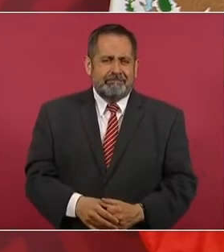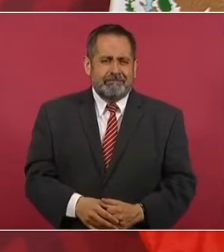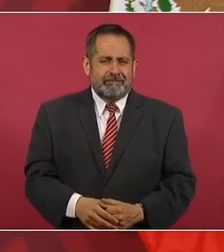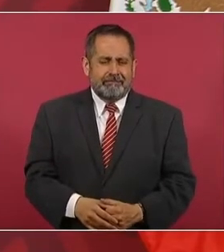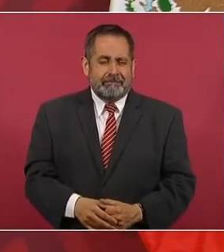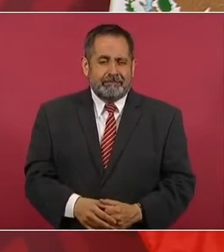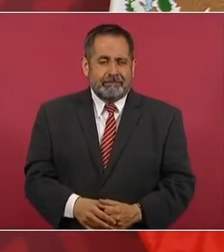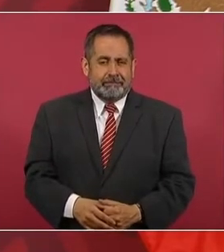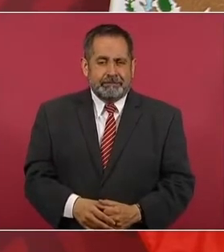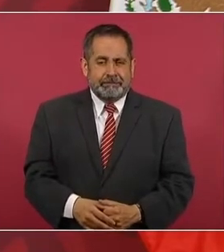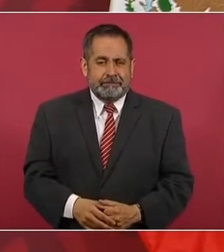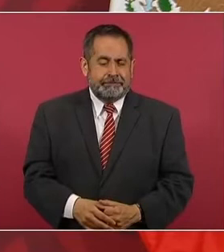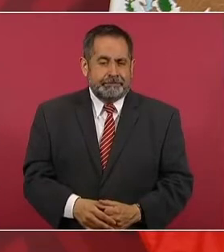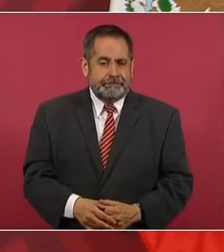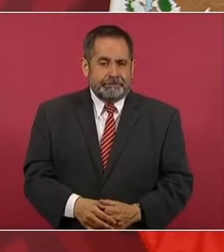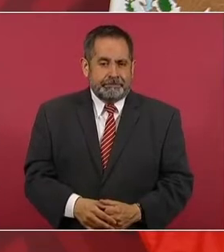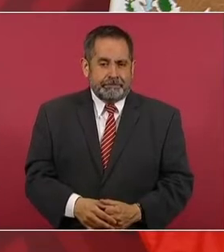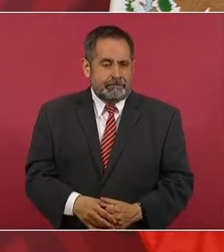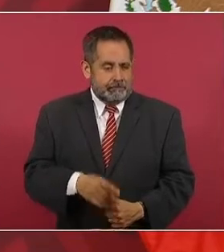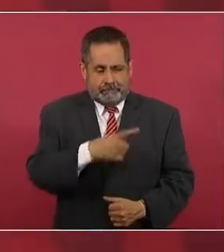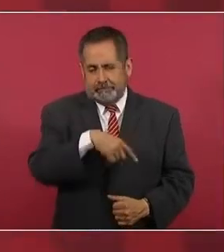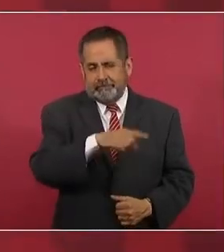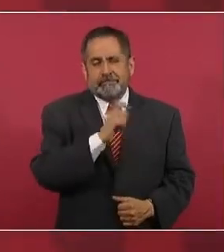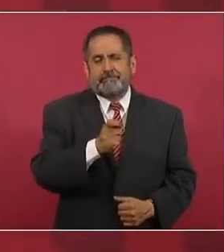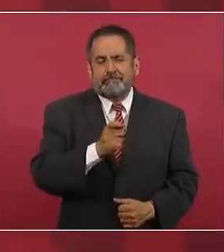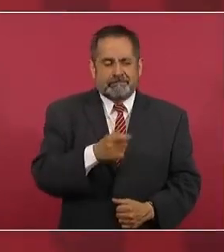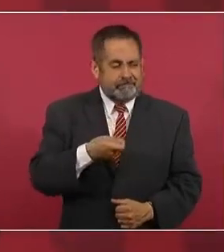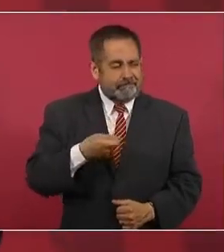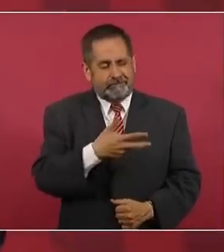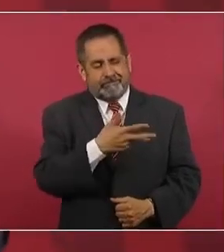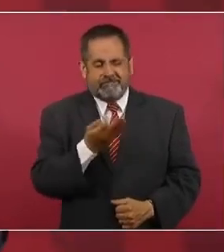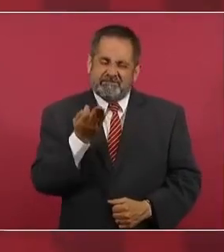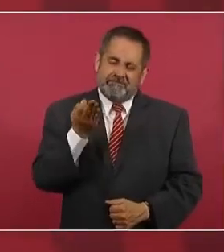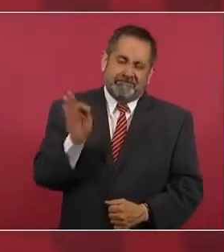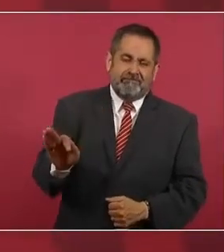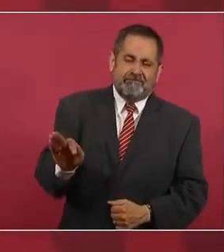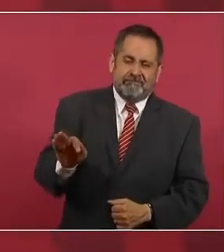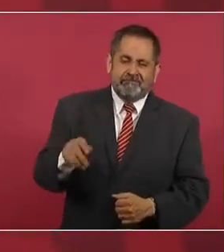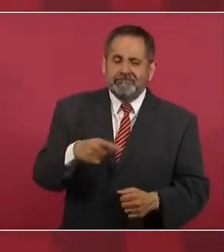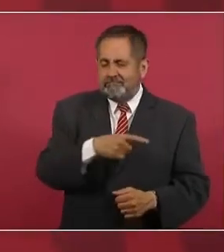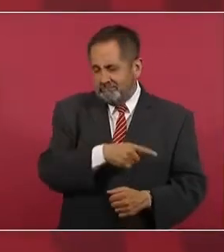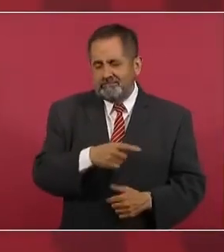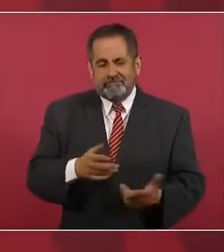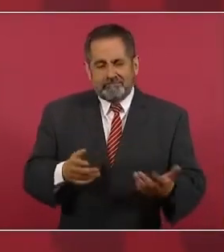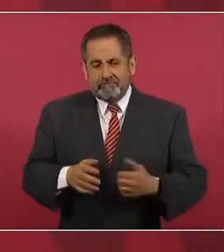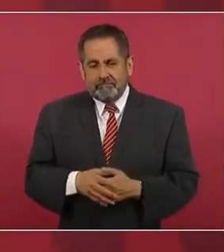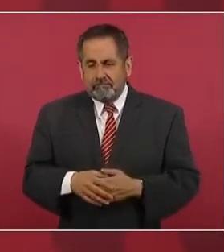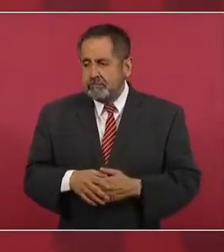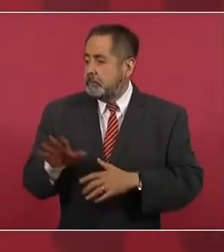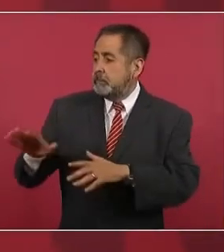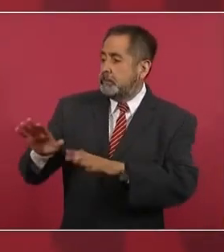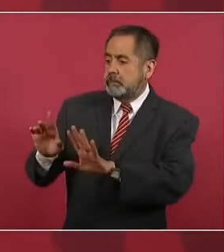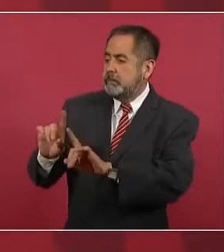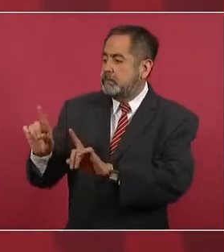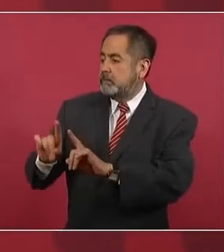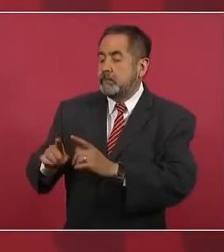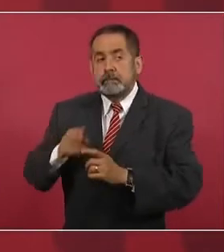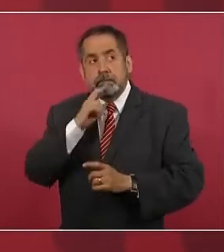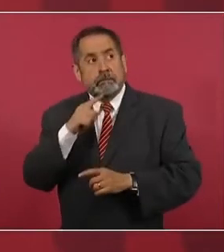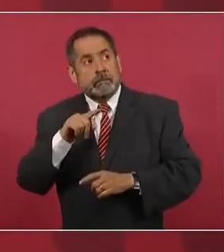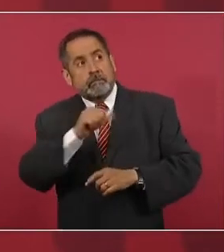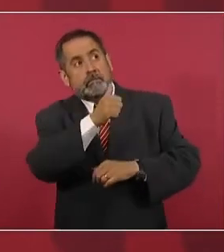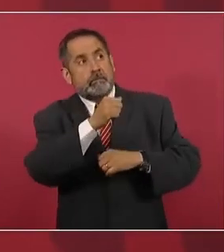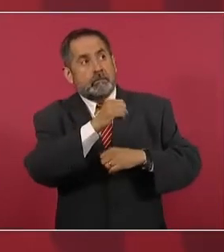y de que son traidores a la patria quienes entregan a extranjeros